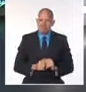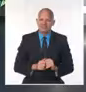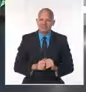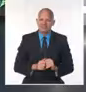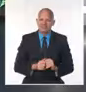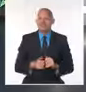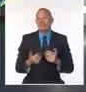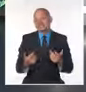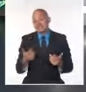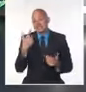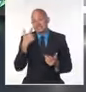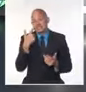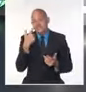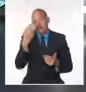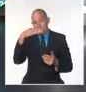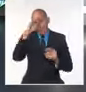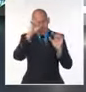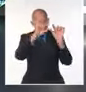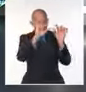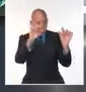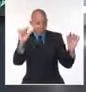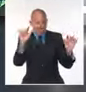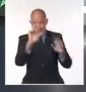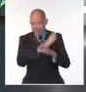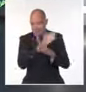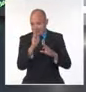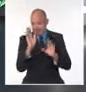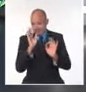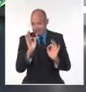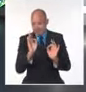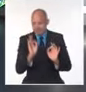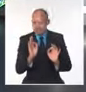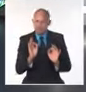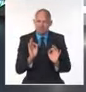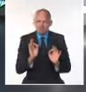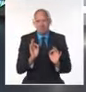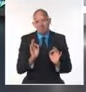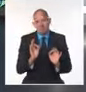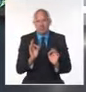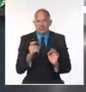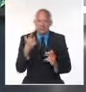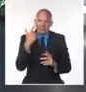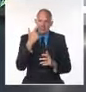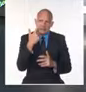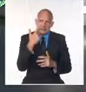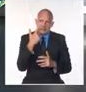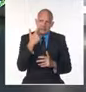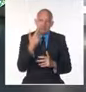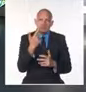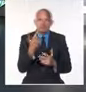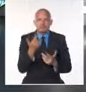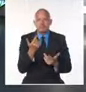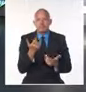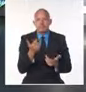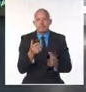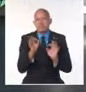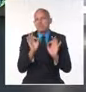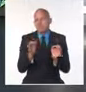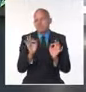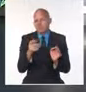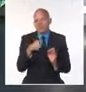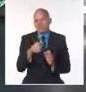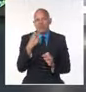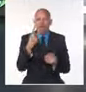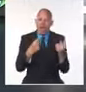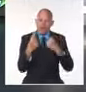diferentes a lo largo de todo nuestro país también veces esto este tipo de fenómeno que ocurre tormentas locales